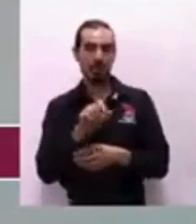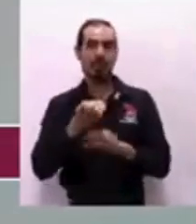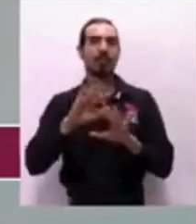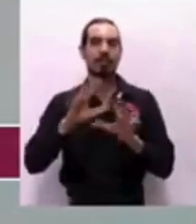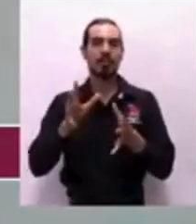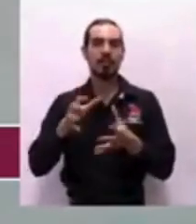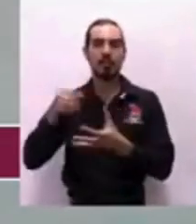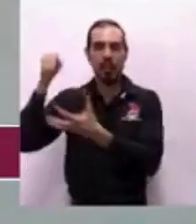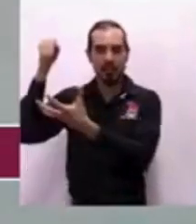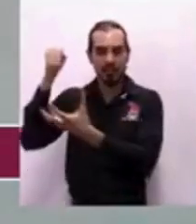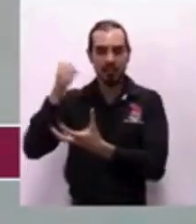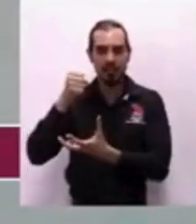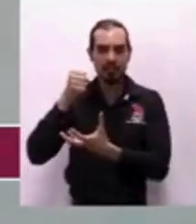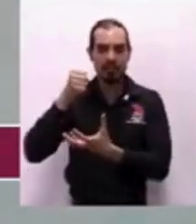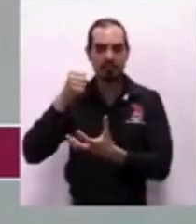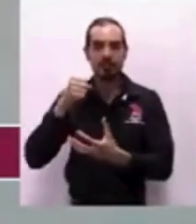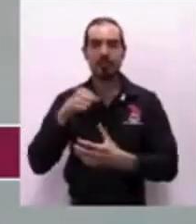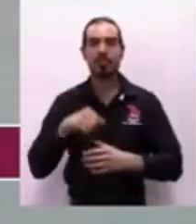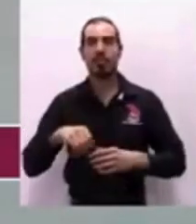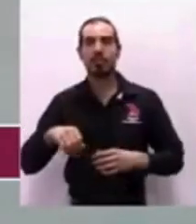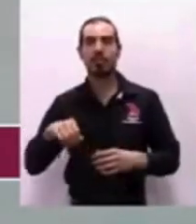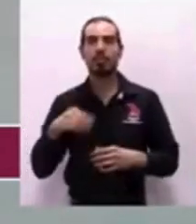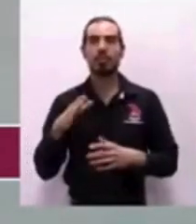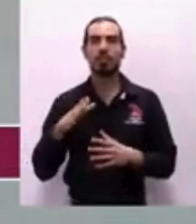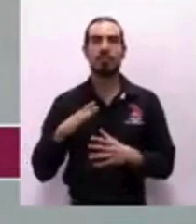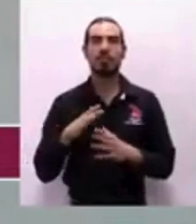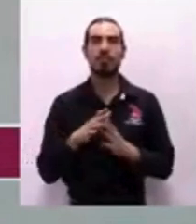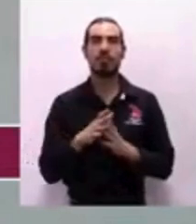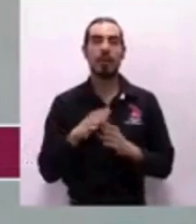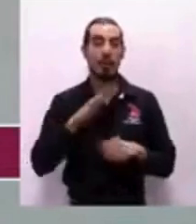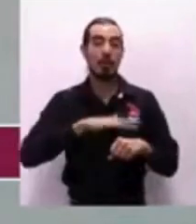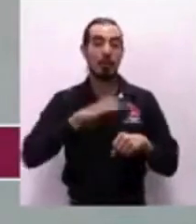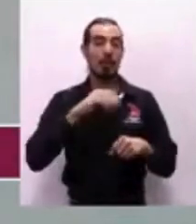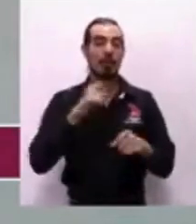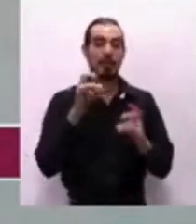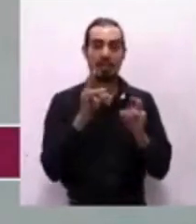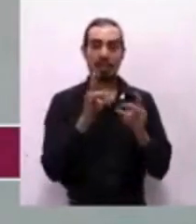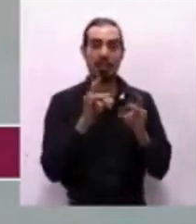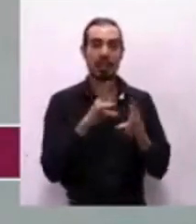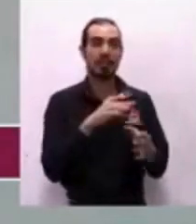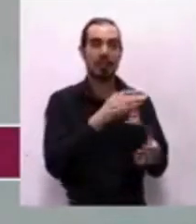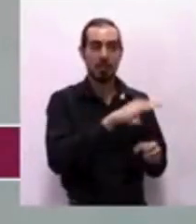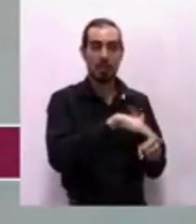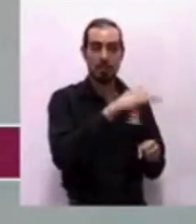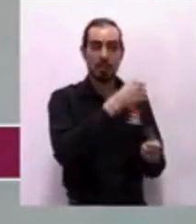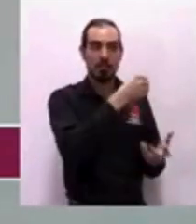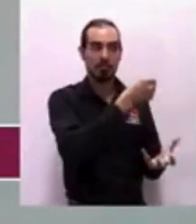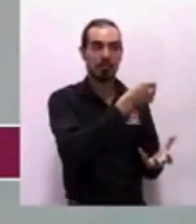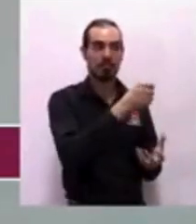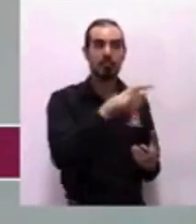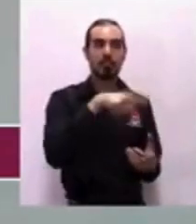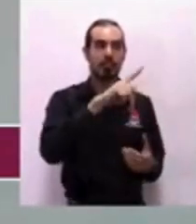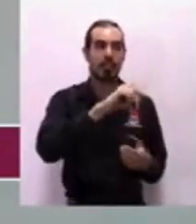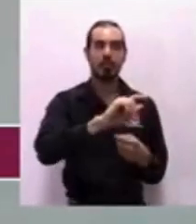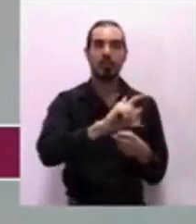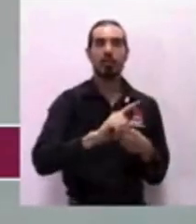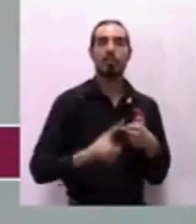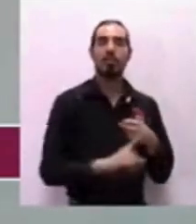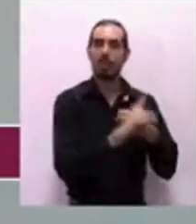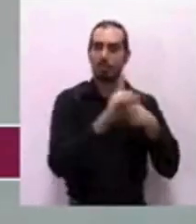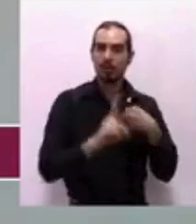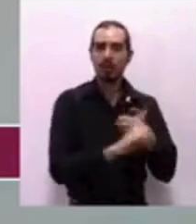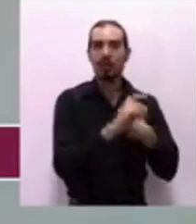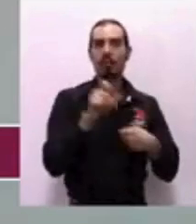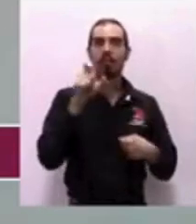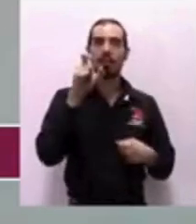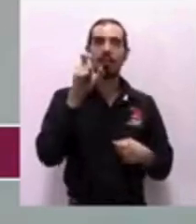ganador de la de la empresa este si vienen más recursos son bienvenidos e pero de un problema que tiene 20